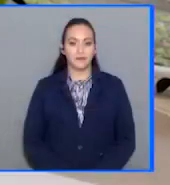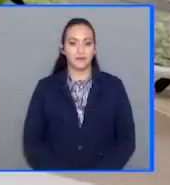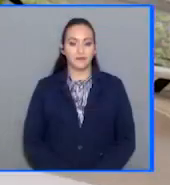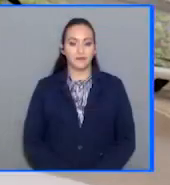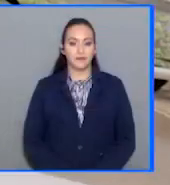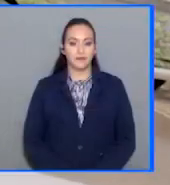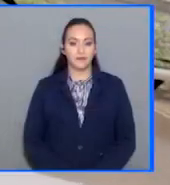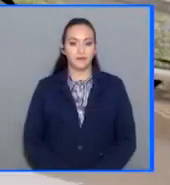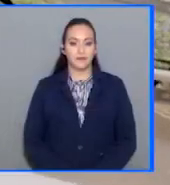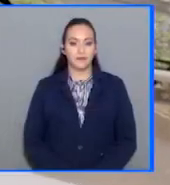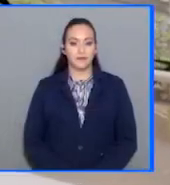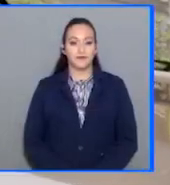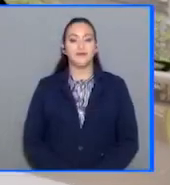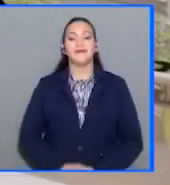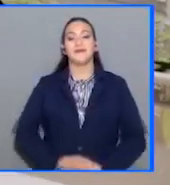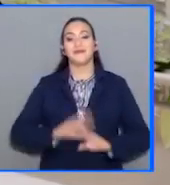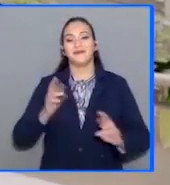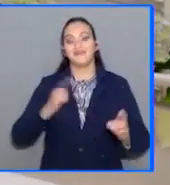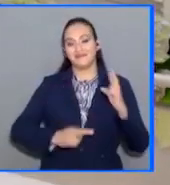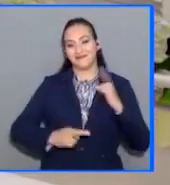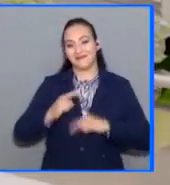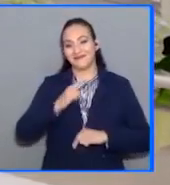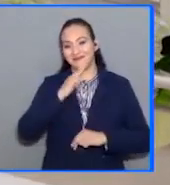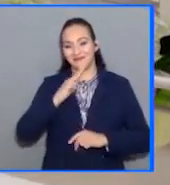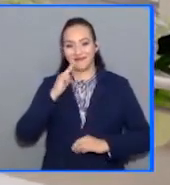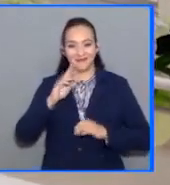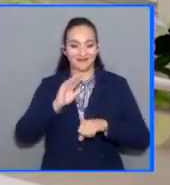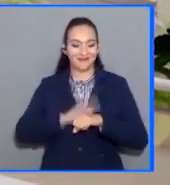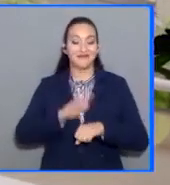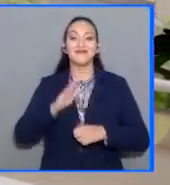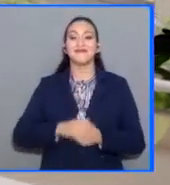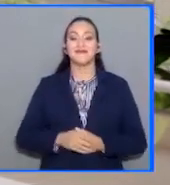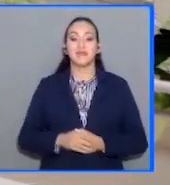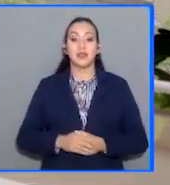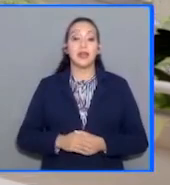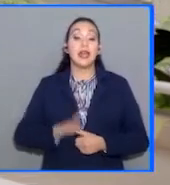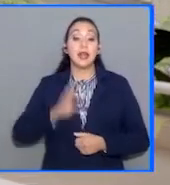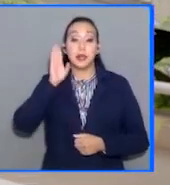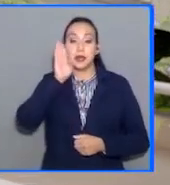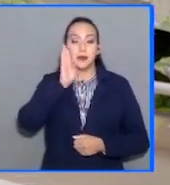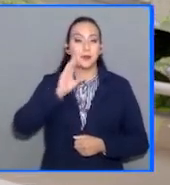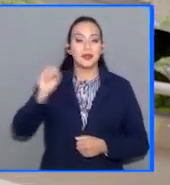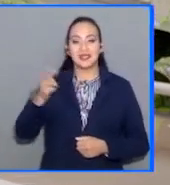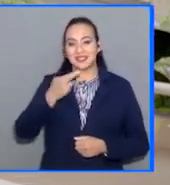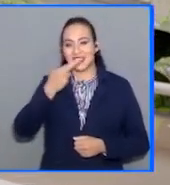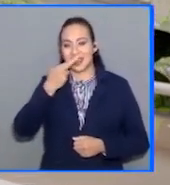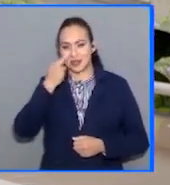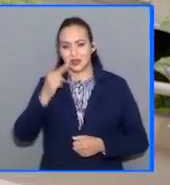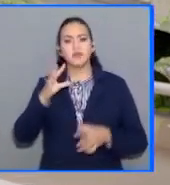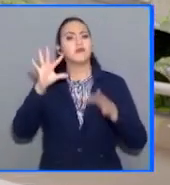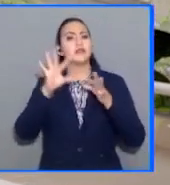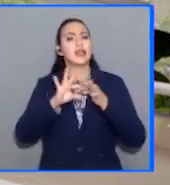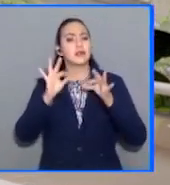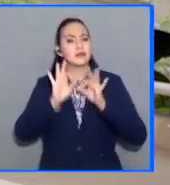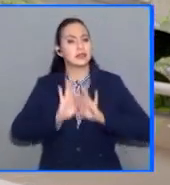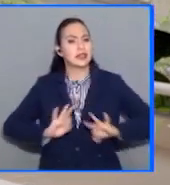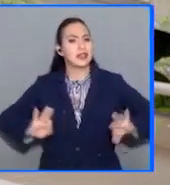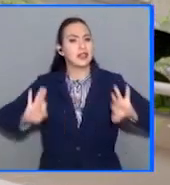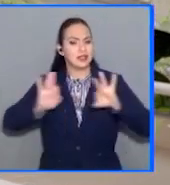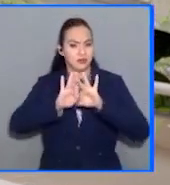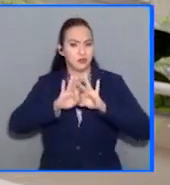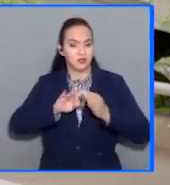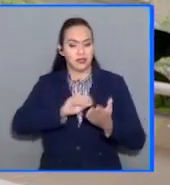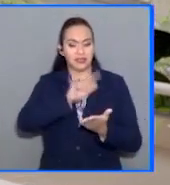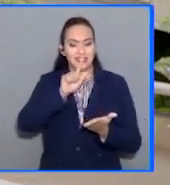Ya estamos de regreso con más noticias. La ministra Margarita Ríos Farjat habló de la importancia del derecho como factor